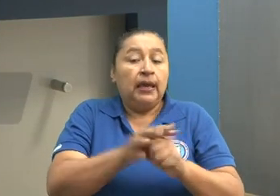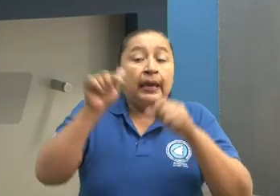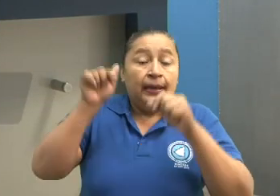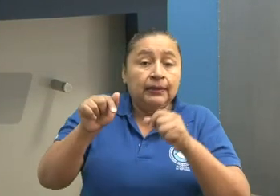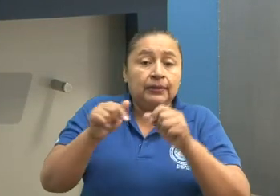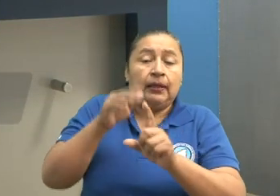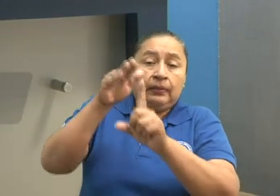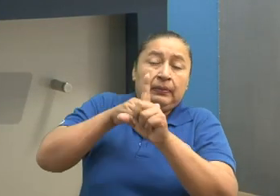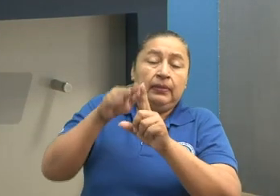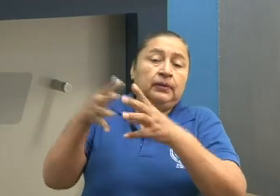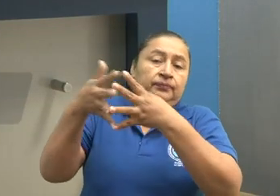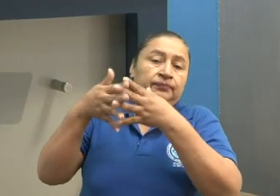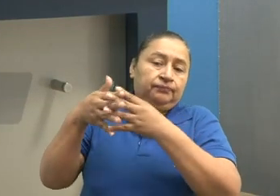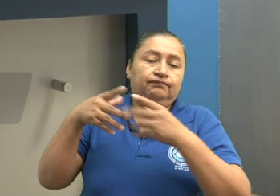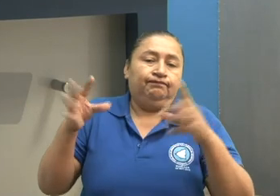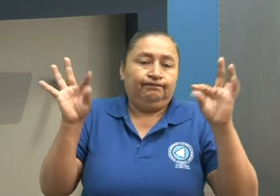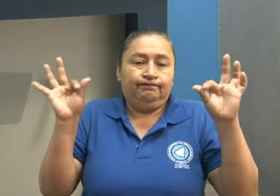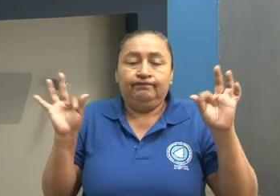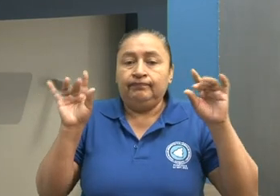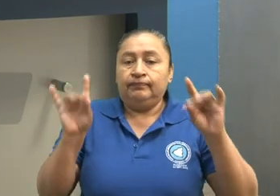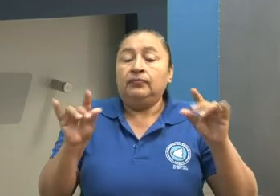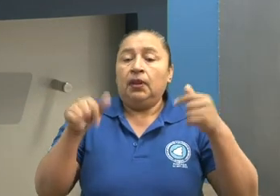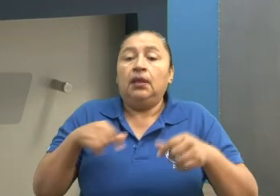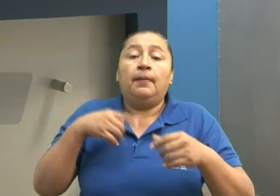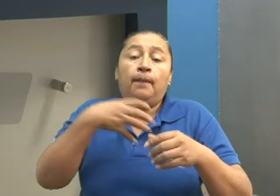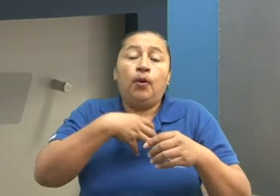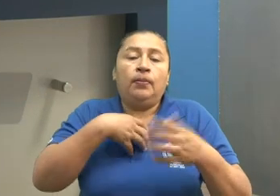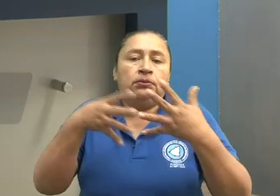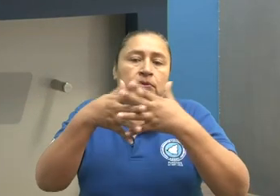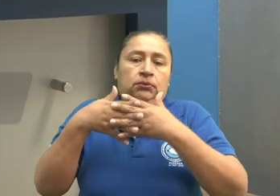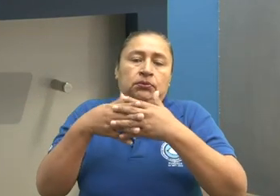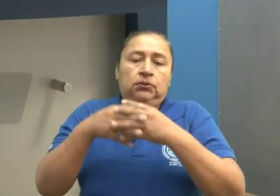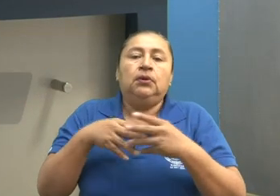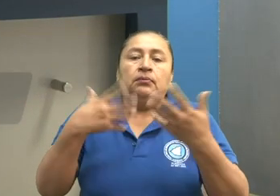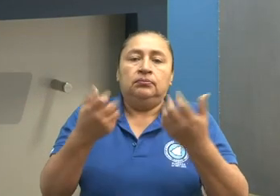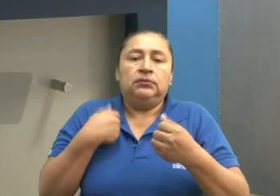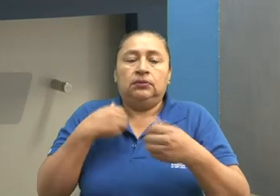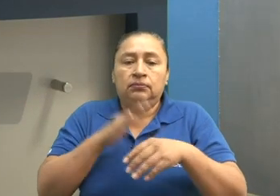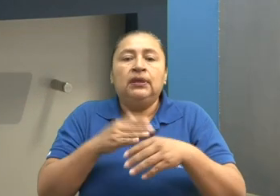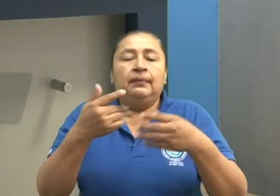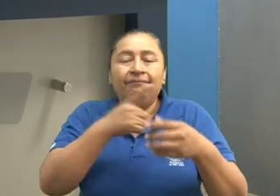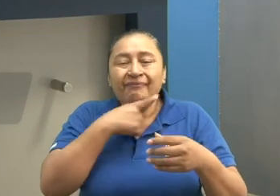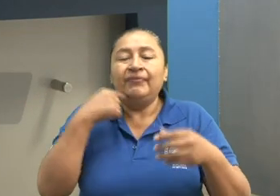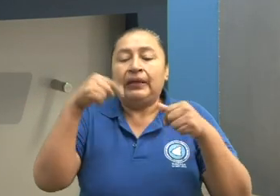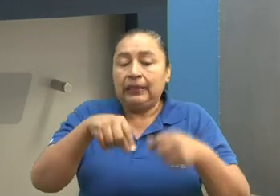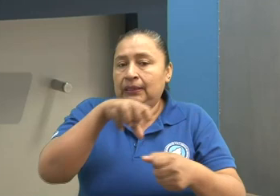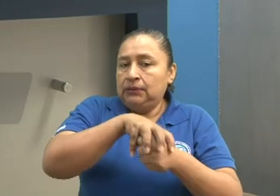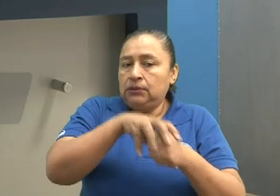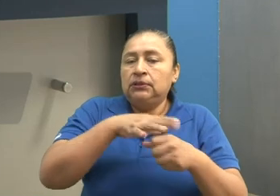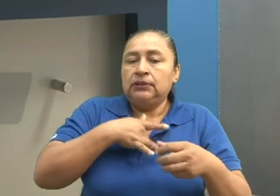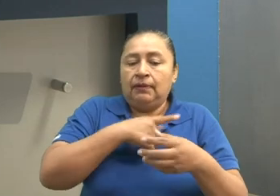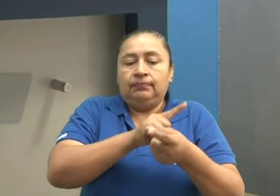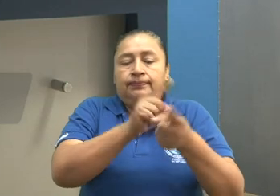intereses del gran capital, de los oligarcas y de los intereses norteamericanos en Nicaragua. Entonces, demandaba una revolución realmente, ¿verdad?